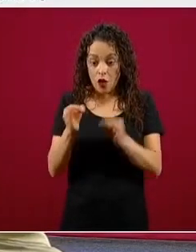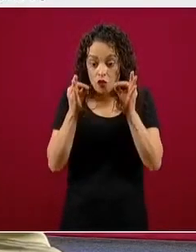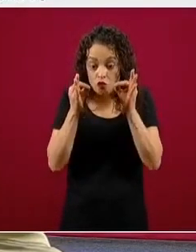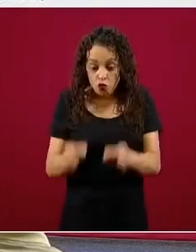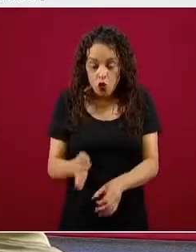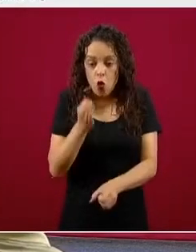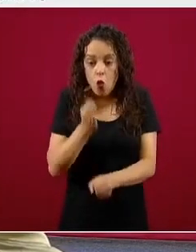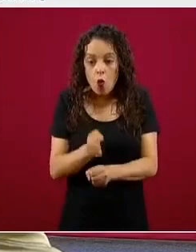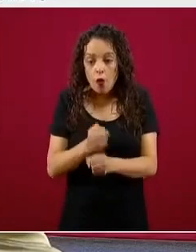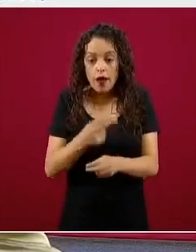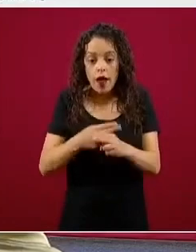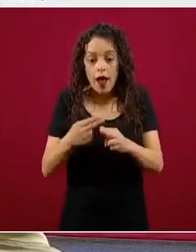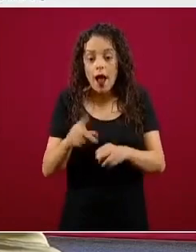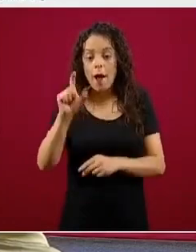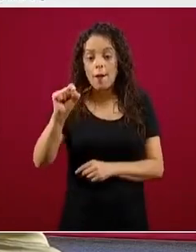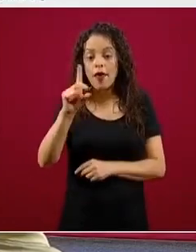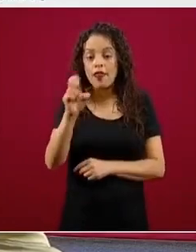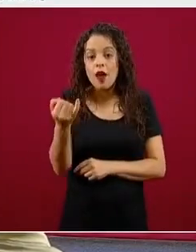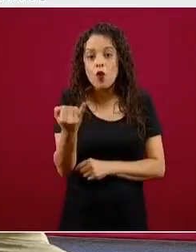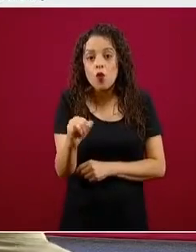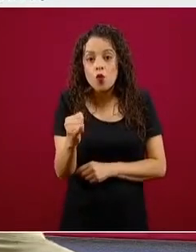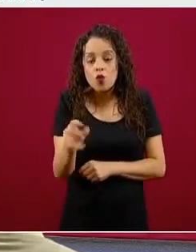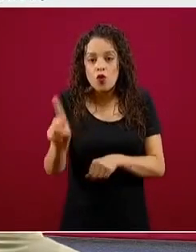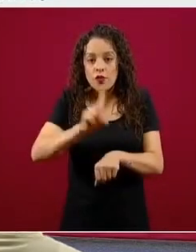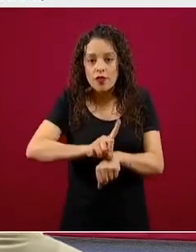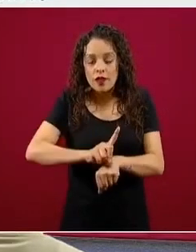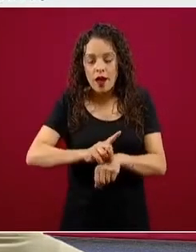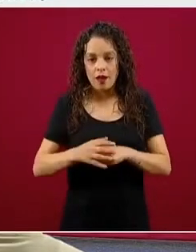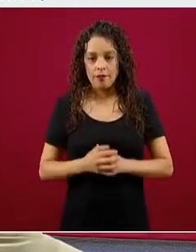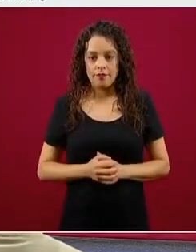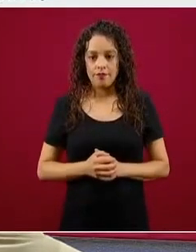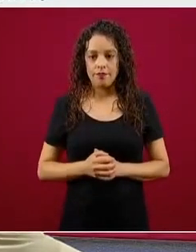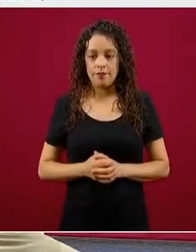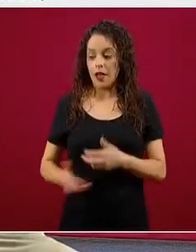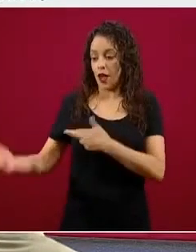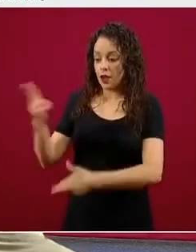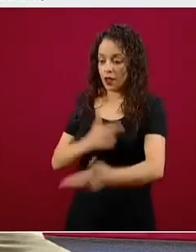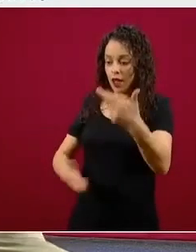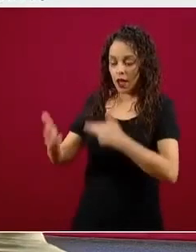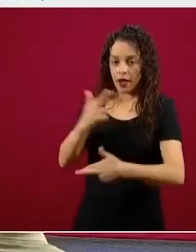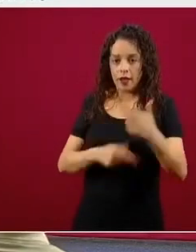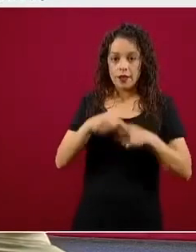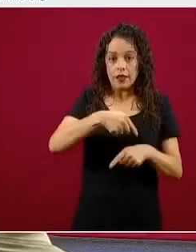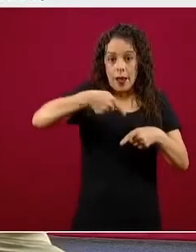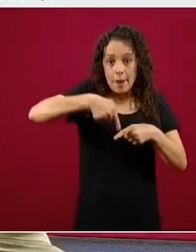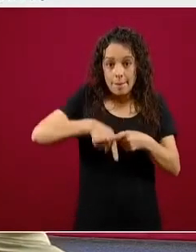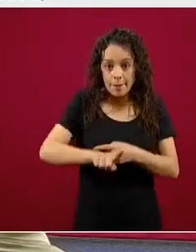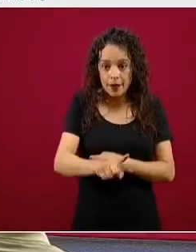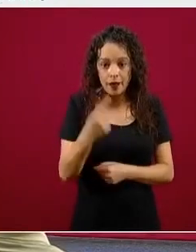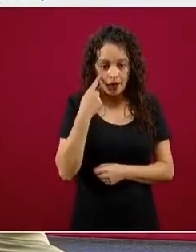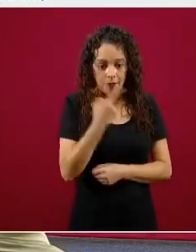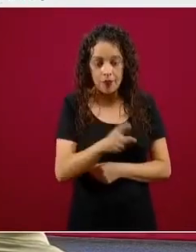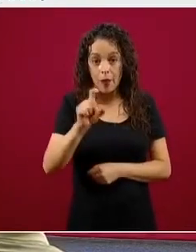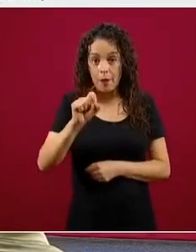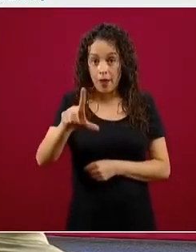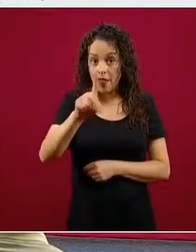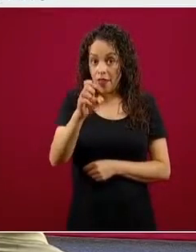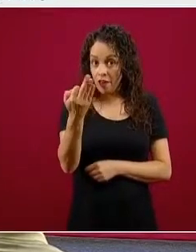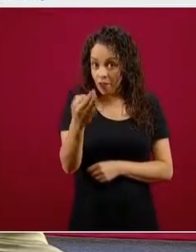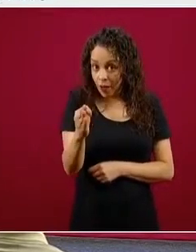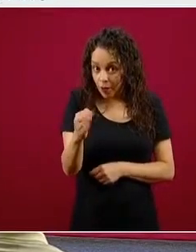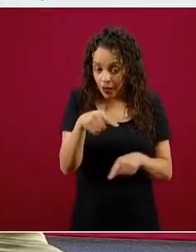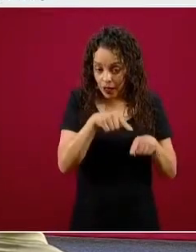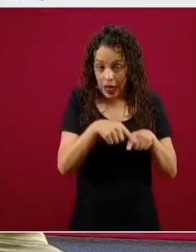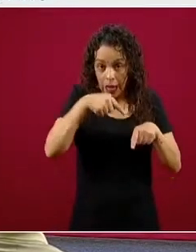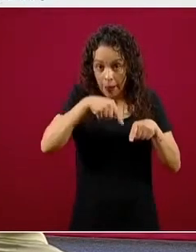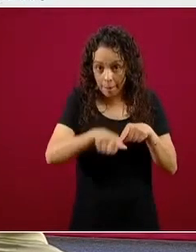Esto. Y volvemos a la curva inicial, recuerden, aquí estamos el 27 de febrero, cuando